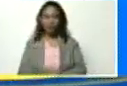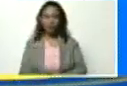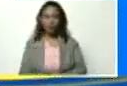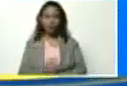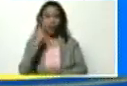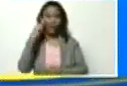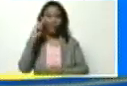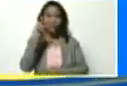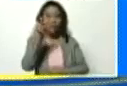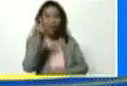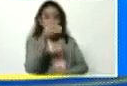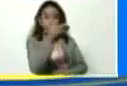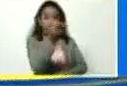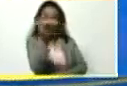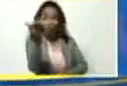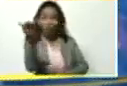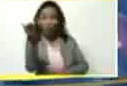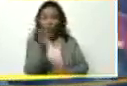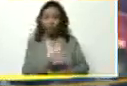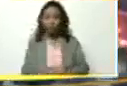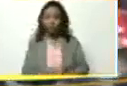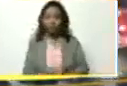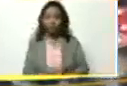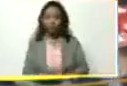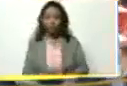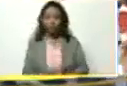verlos a ustedes